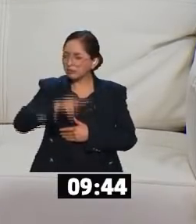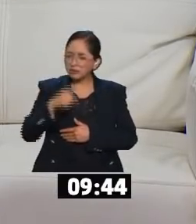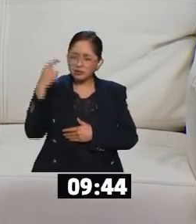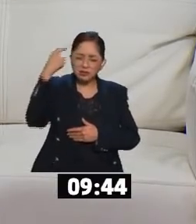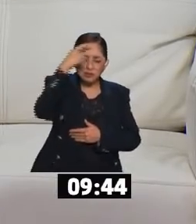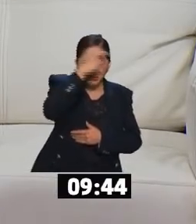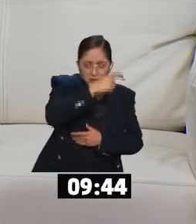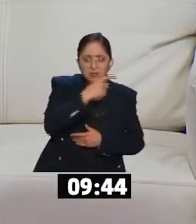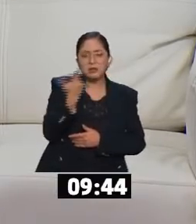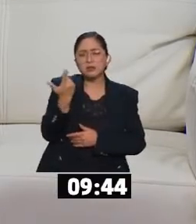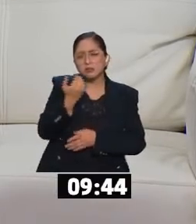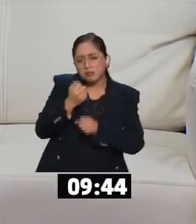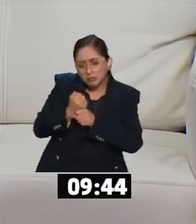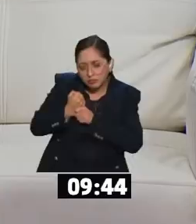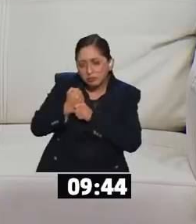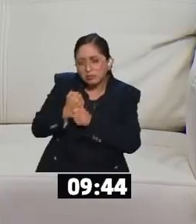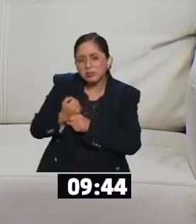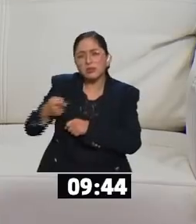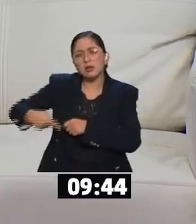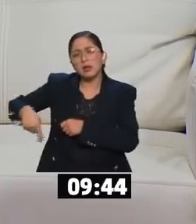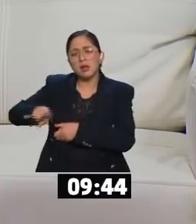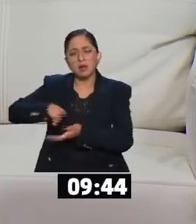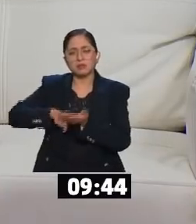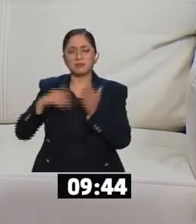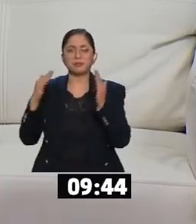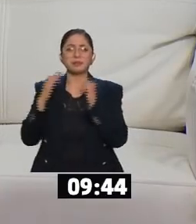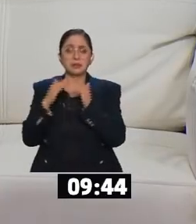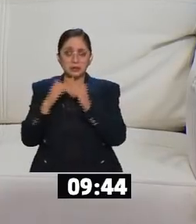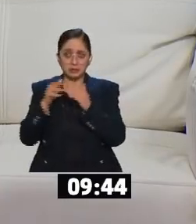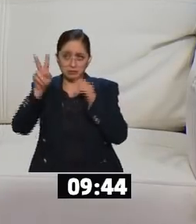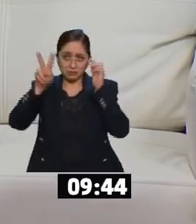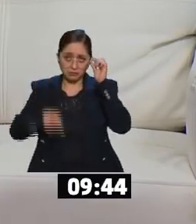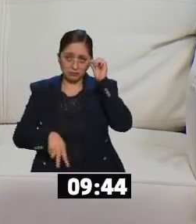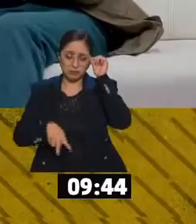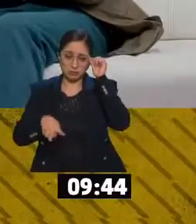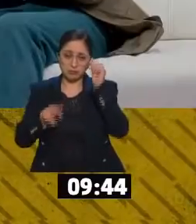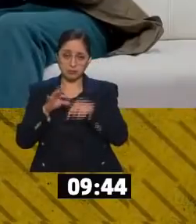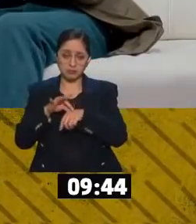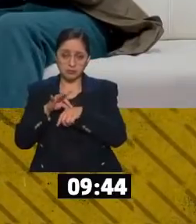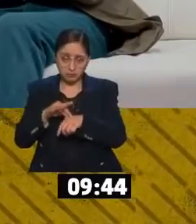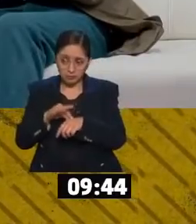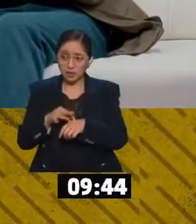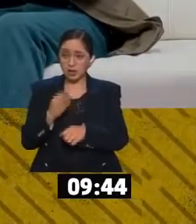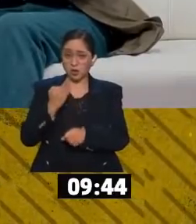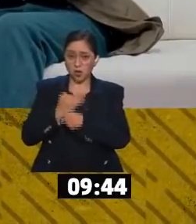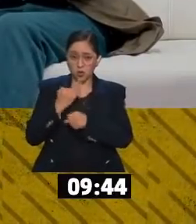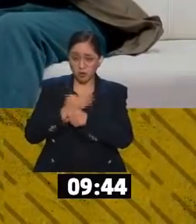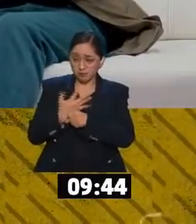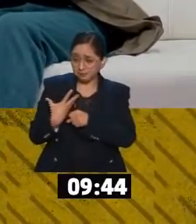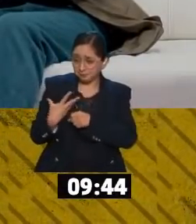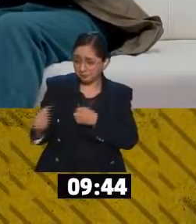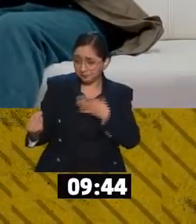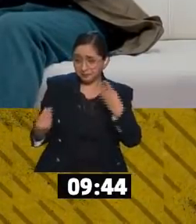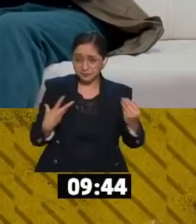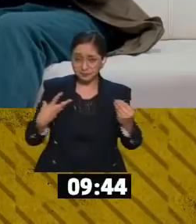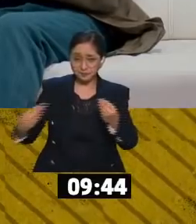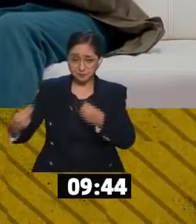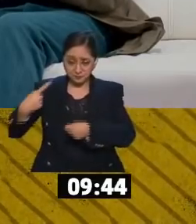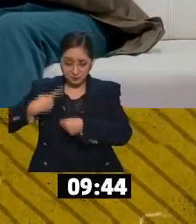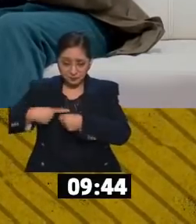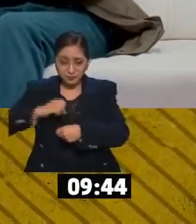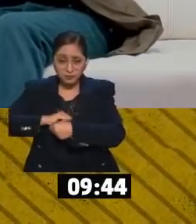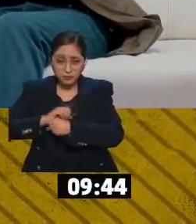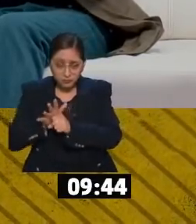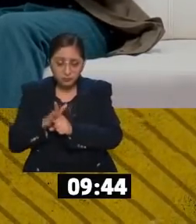los hogares. Esta es la realidad y mira, de verdad, en términos de lo que dañó la pandemia, se habla mucho de la